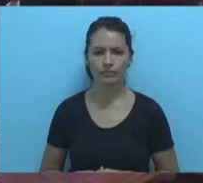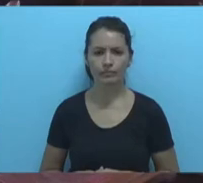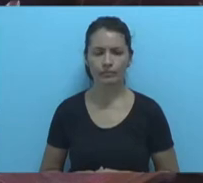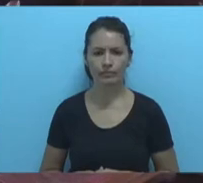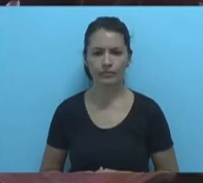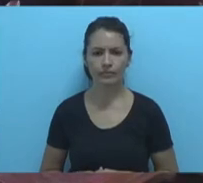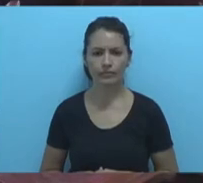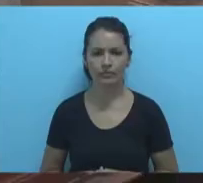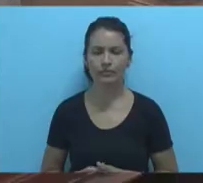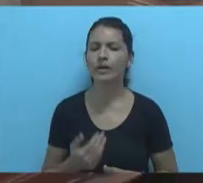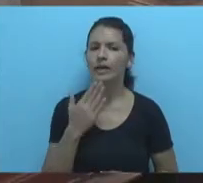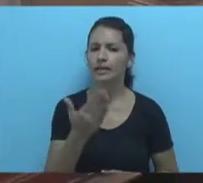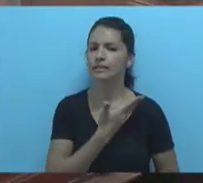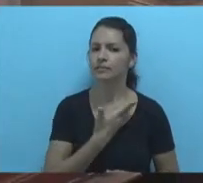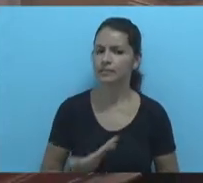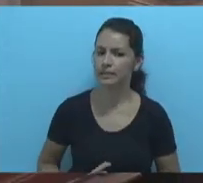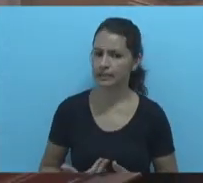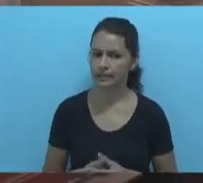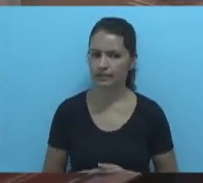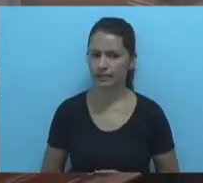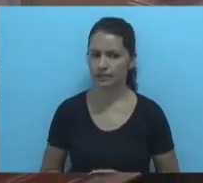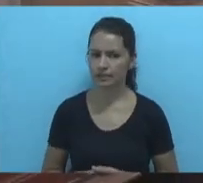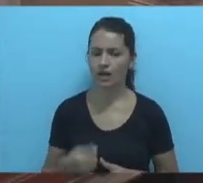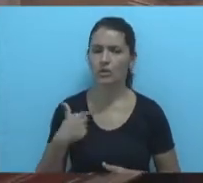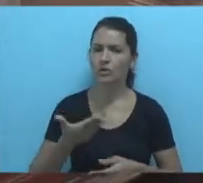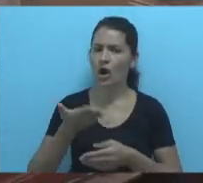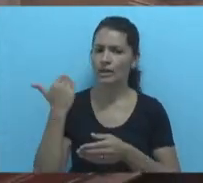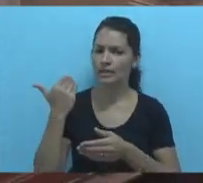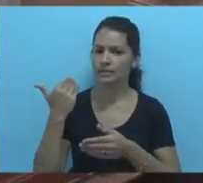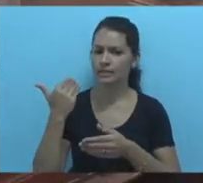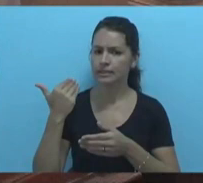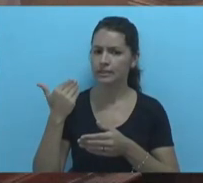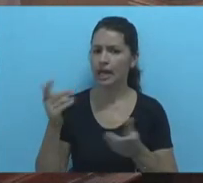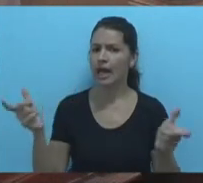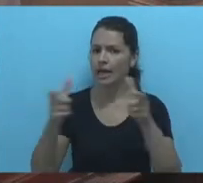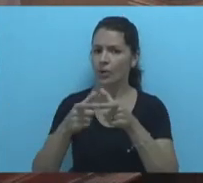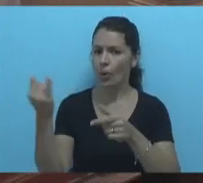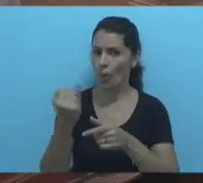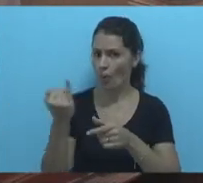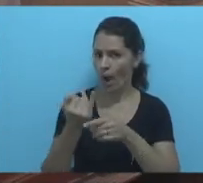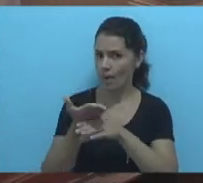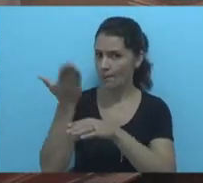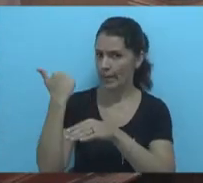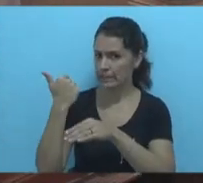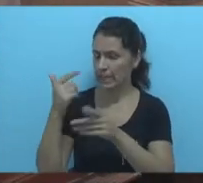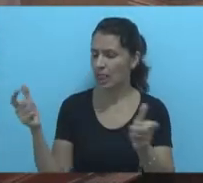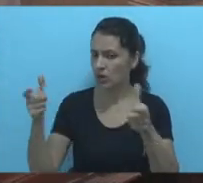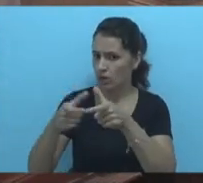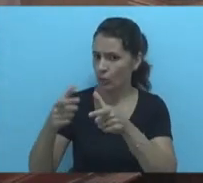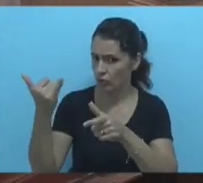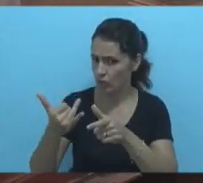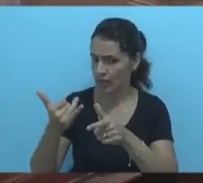tocó representar al Frente Progresista en la Junta de Seguridad del jueves pasado. Esto que